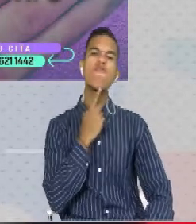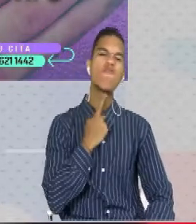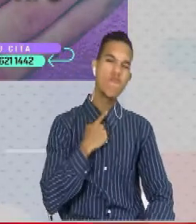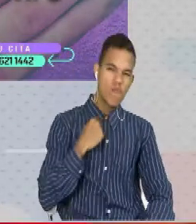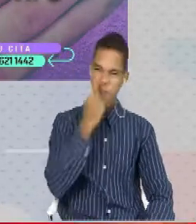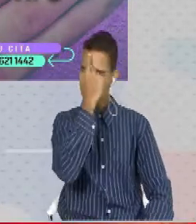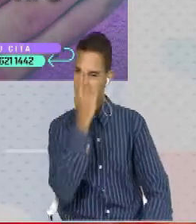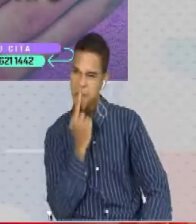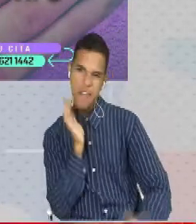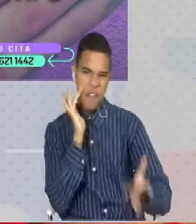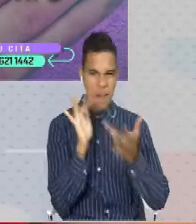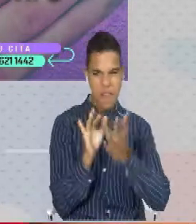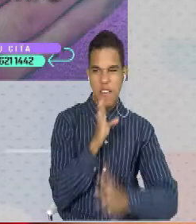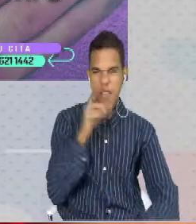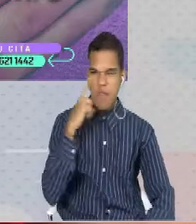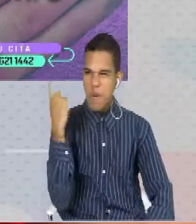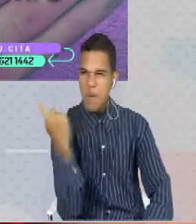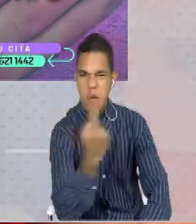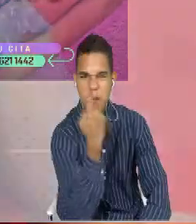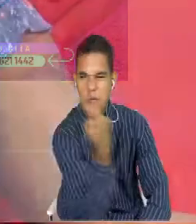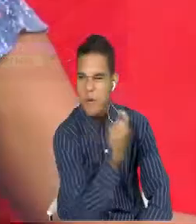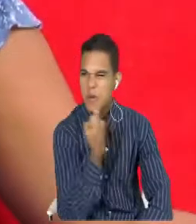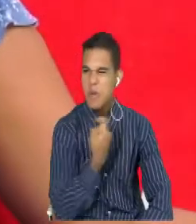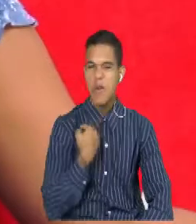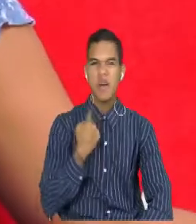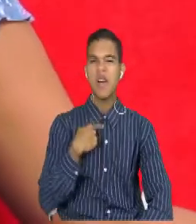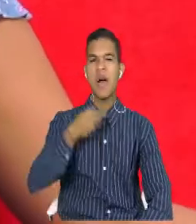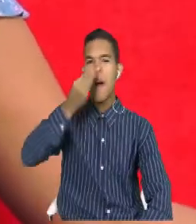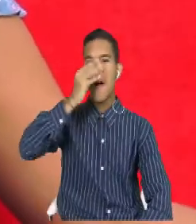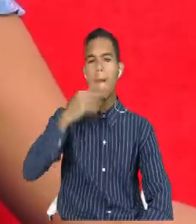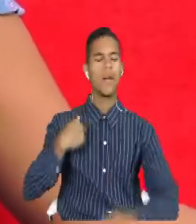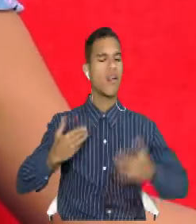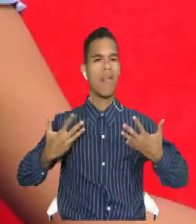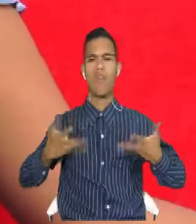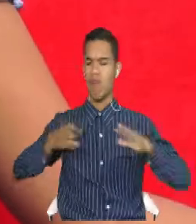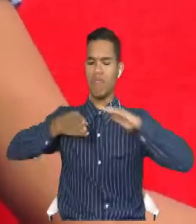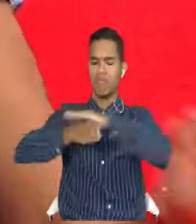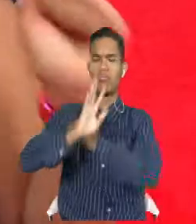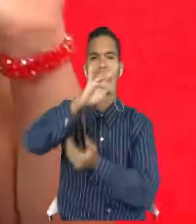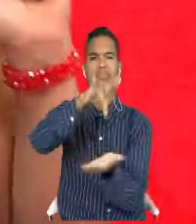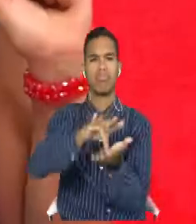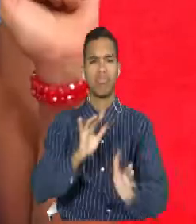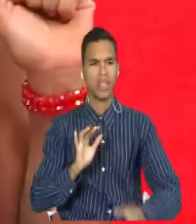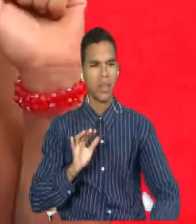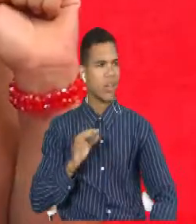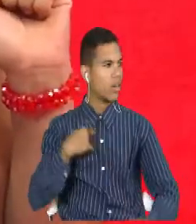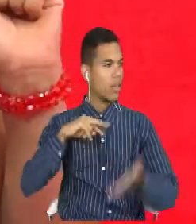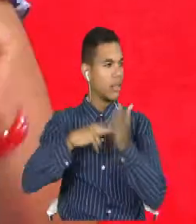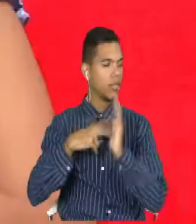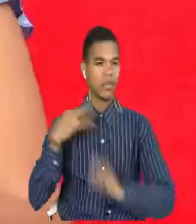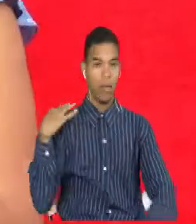todo, no. Y él sí me dijo, Jennifer, matriculado de aquí en adelante. Sí. Yo